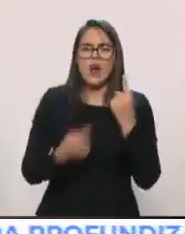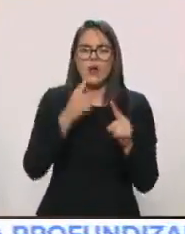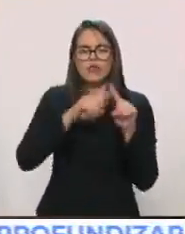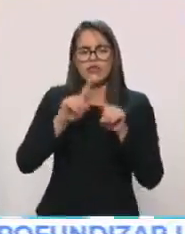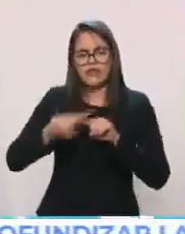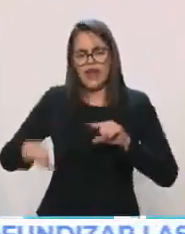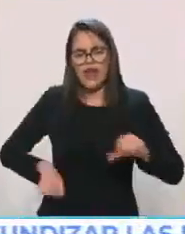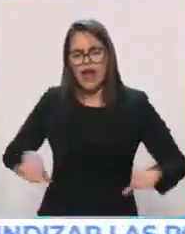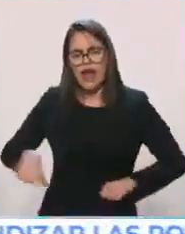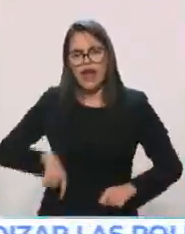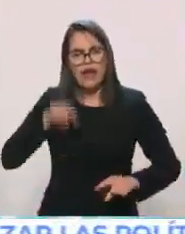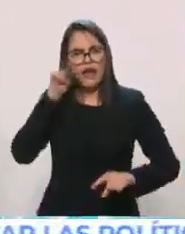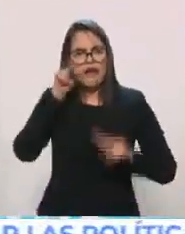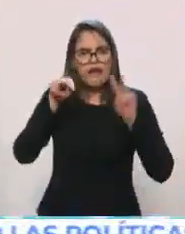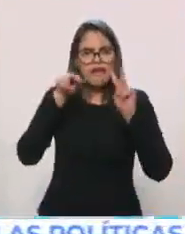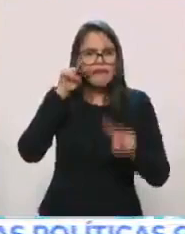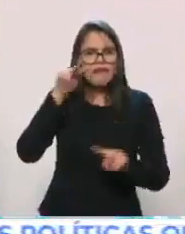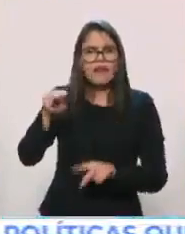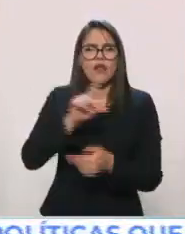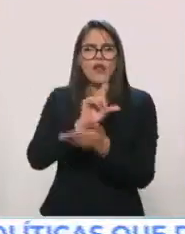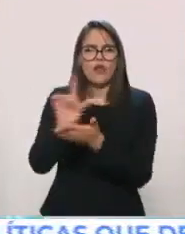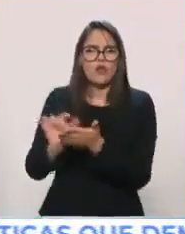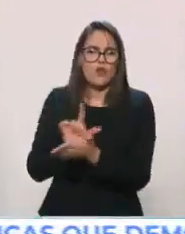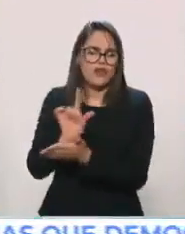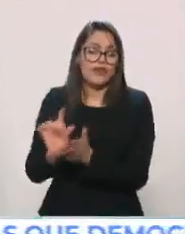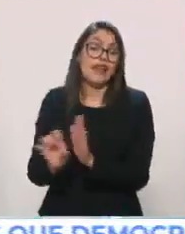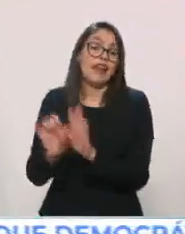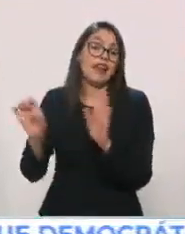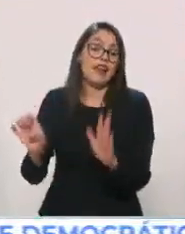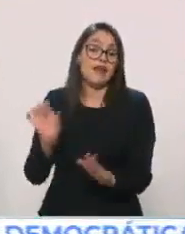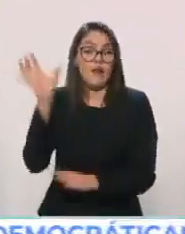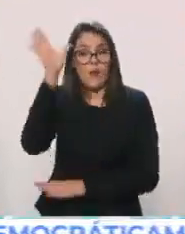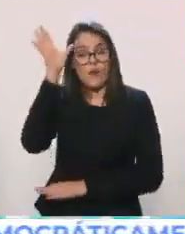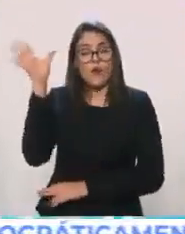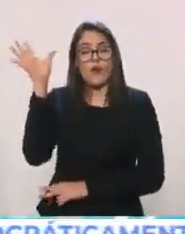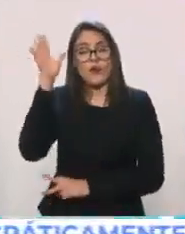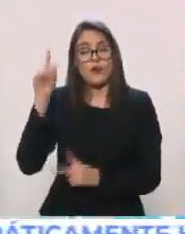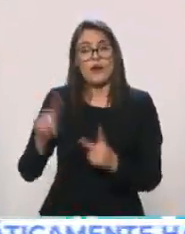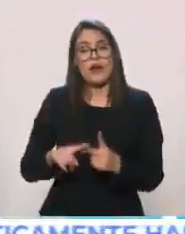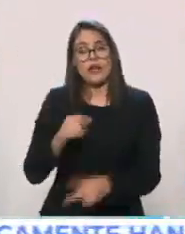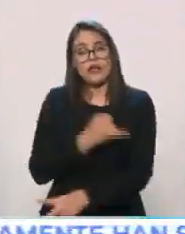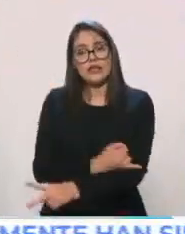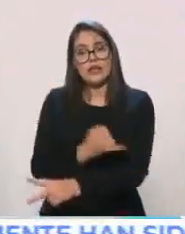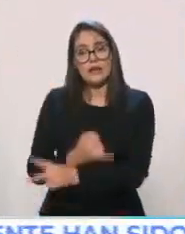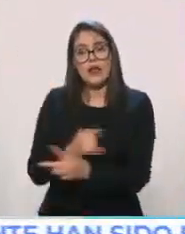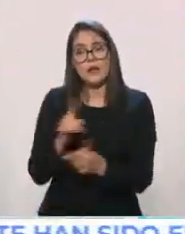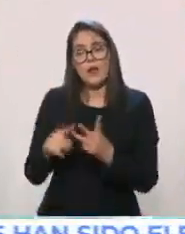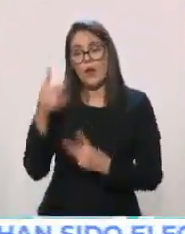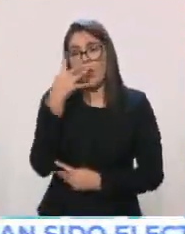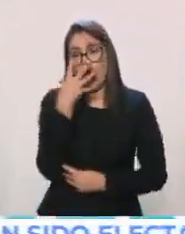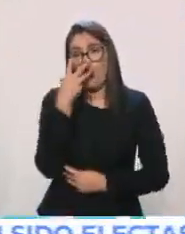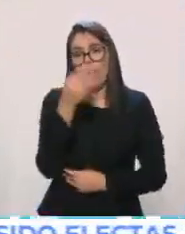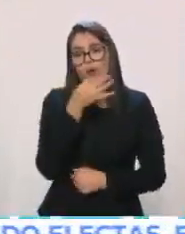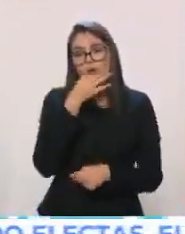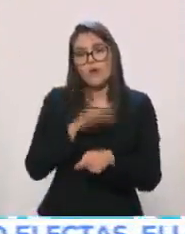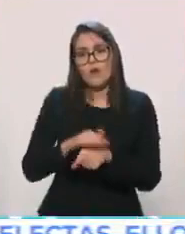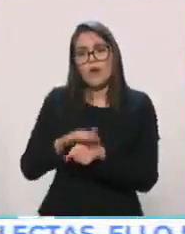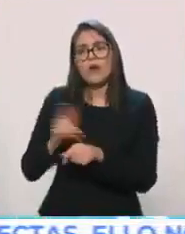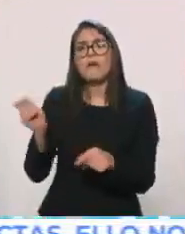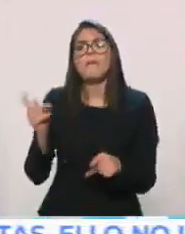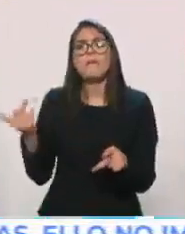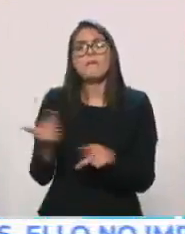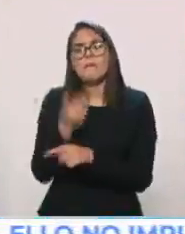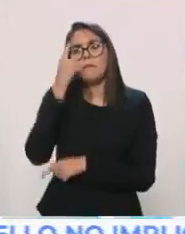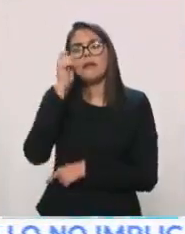o Twitter. En Twitter, alcaldías como la Cuauhtémoc, Iztapalapa y Coyoacán han informado sobre las acciones realizadas para